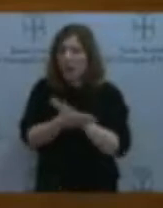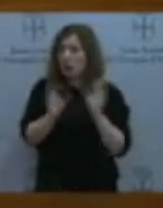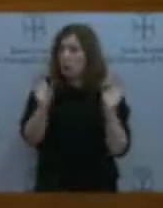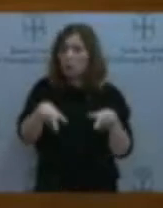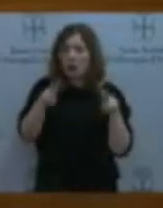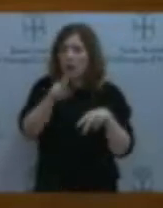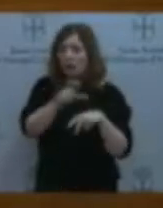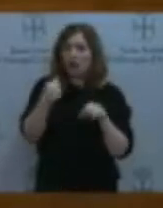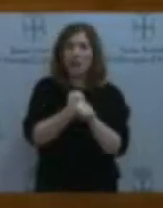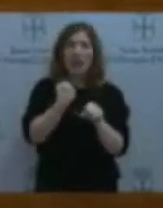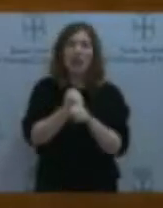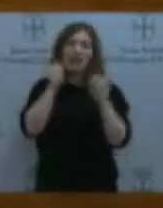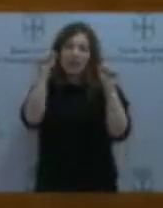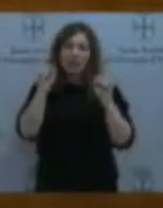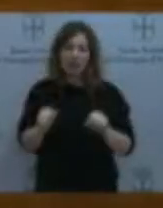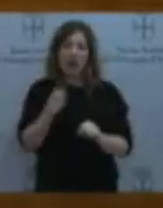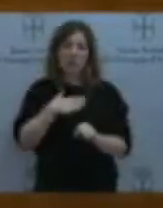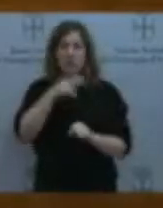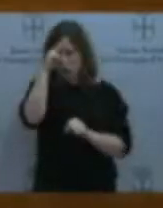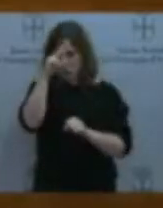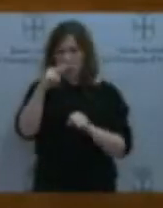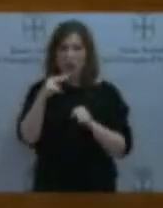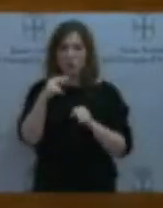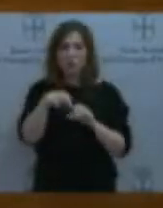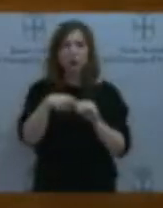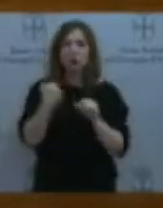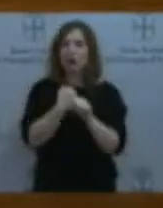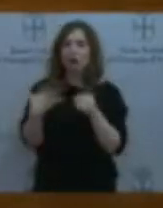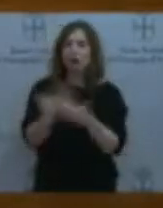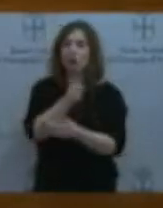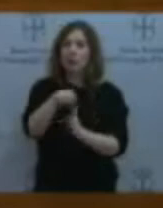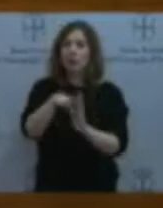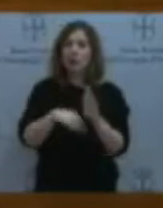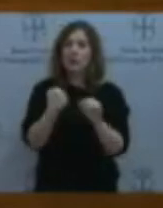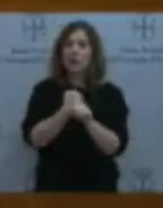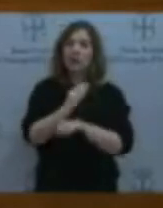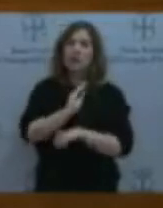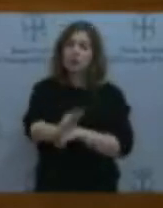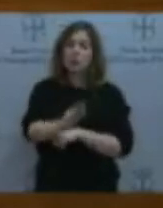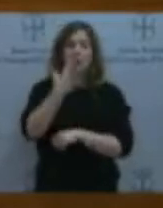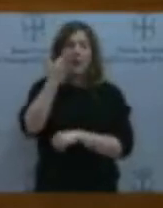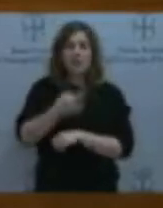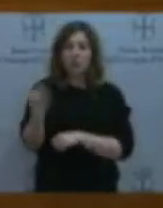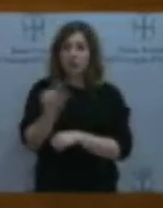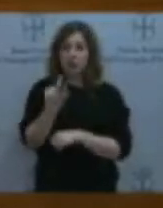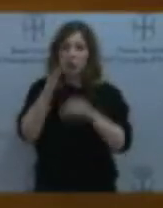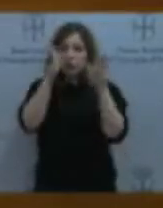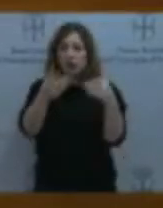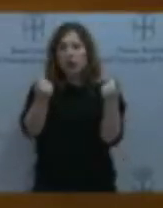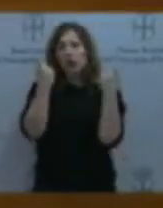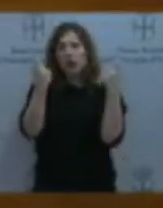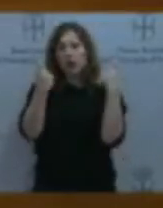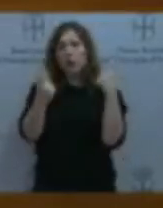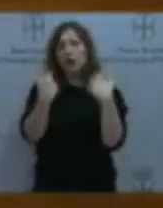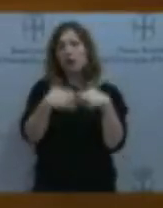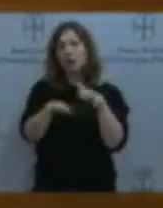todos los puestos de trabajo y sus condiciones laborales. Pero lo que estoy seguro es de que usted no me va a dar lecciones de cómo se mantiene la